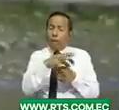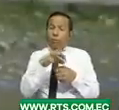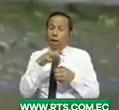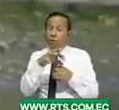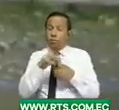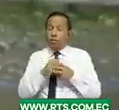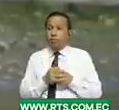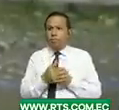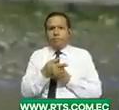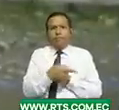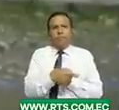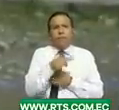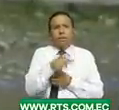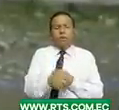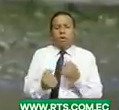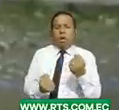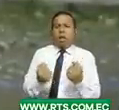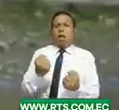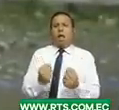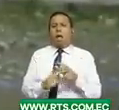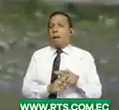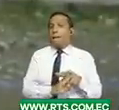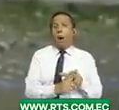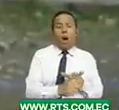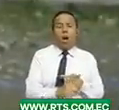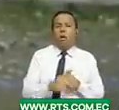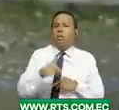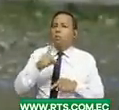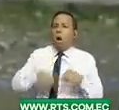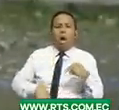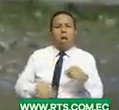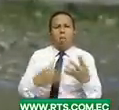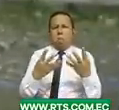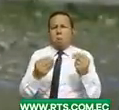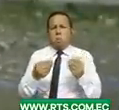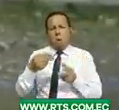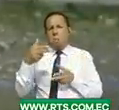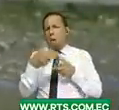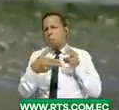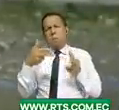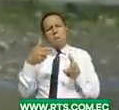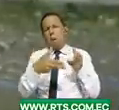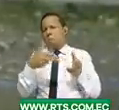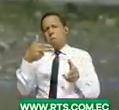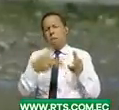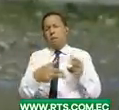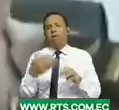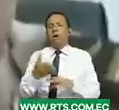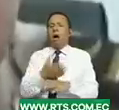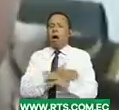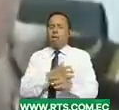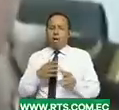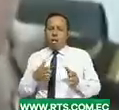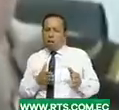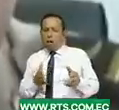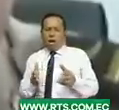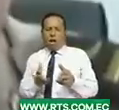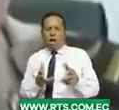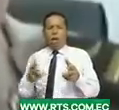imposible escapar de toda la ráfaga de tiros. La suerte del hombre ya estaba marcada. El manifiesto es un armamento